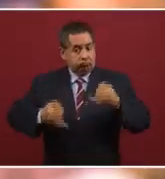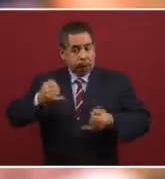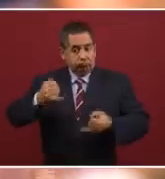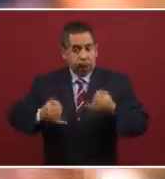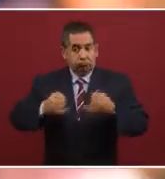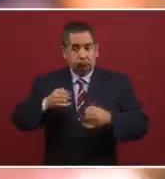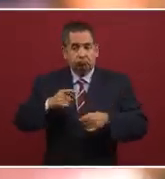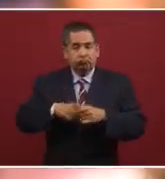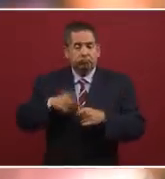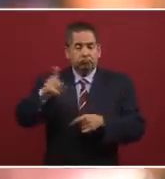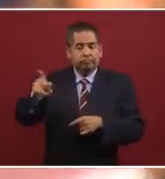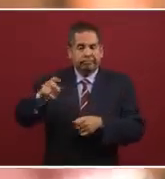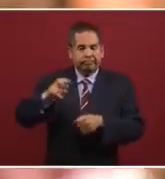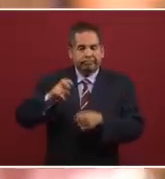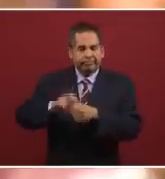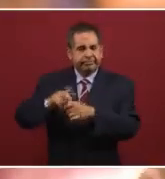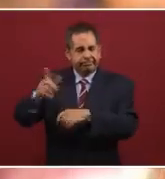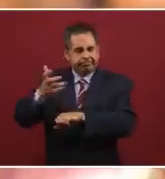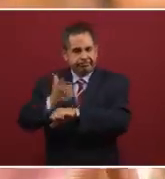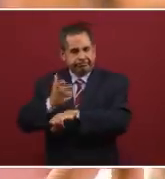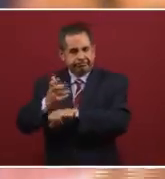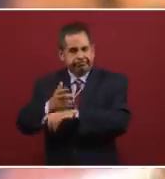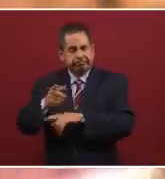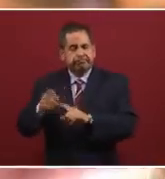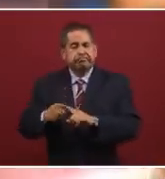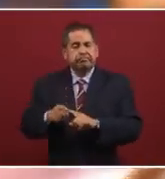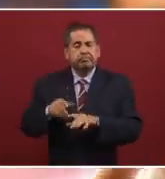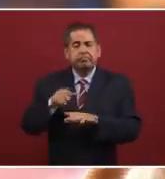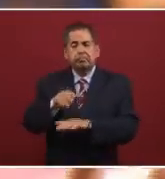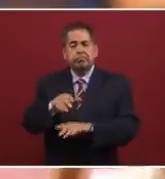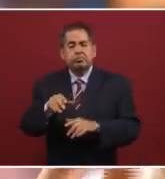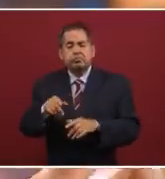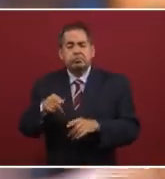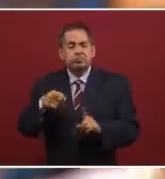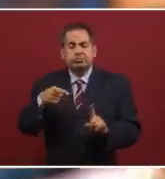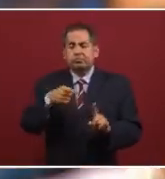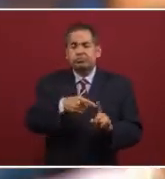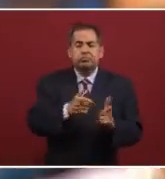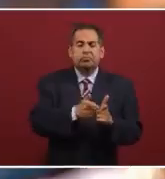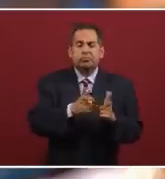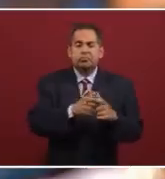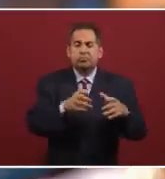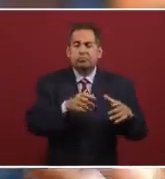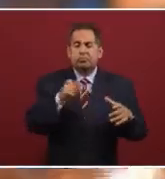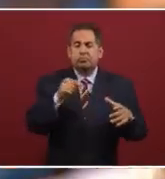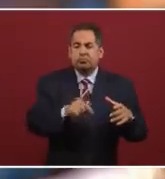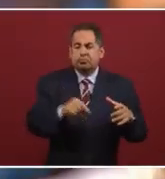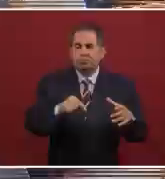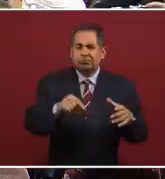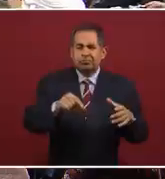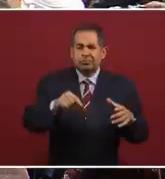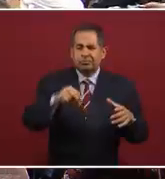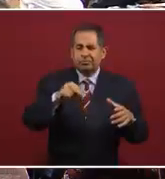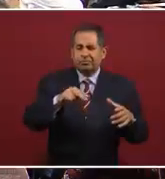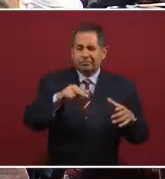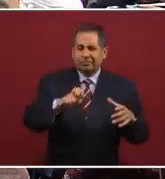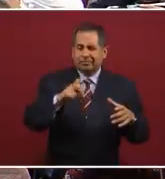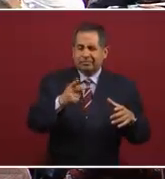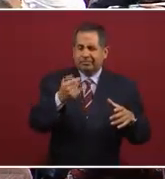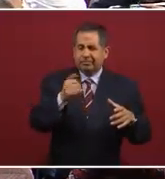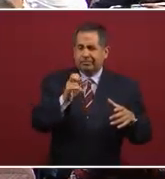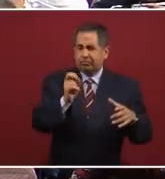en la Corte de Brooklyn, donde es relacionado a esta agrupación, NXIVM, donde vemos cómo